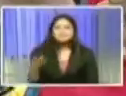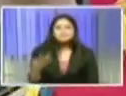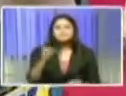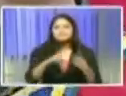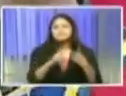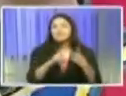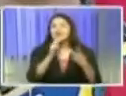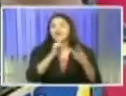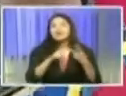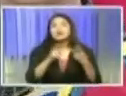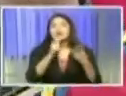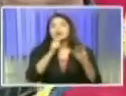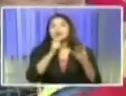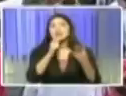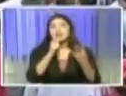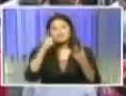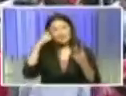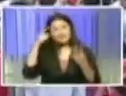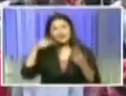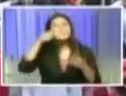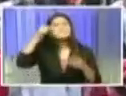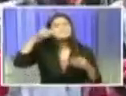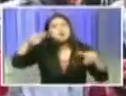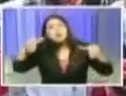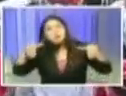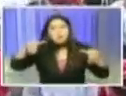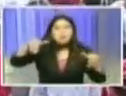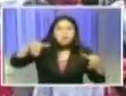¿Quiénes tienen Snapchat?